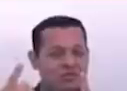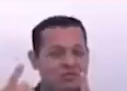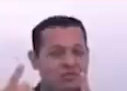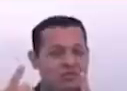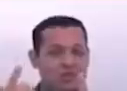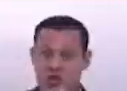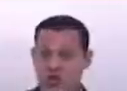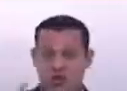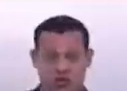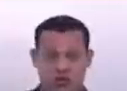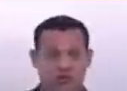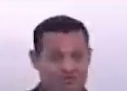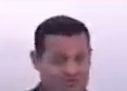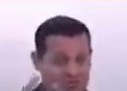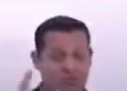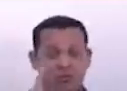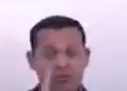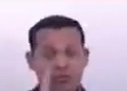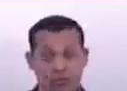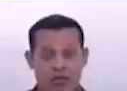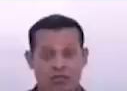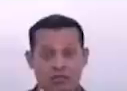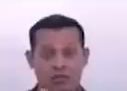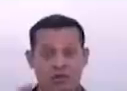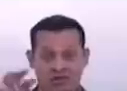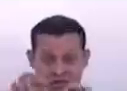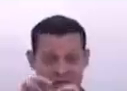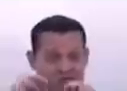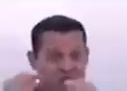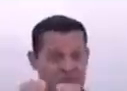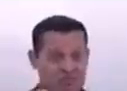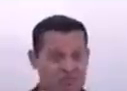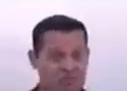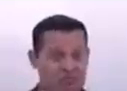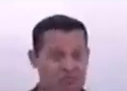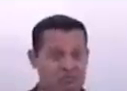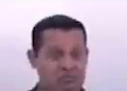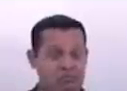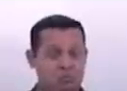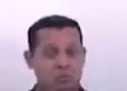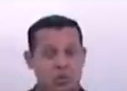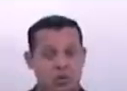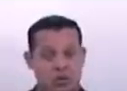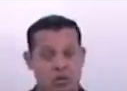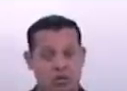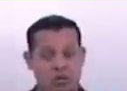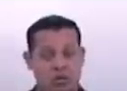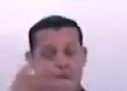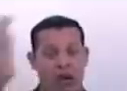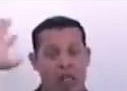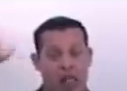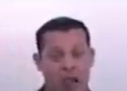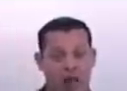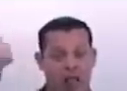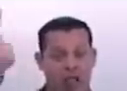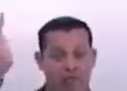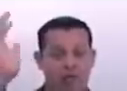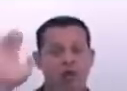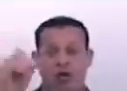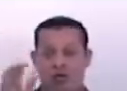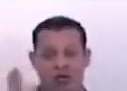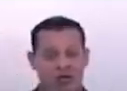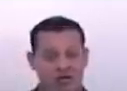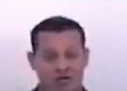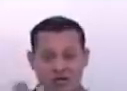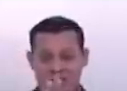Y nosotros como enemigos vemos a esos pandilleros, ya sean de corbata o de discursos baratos o que hacen libros